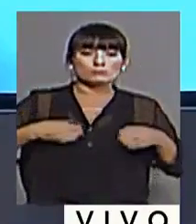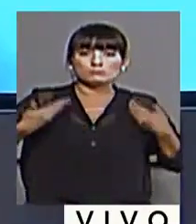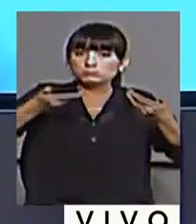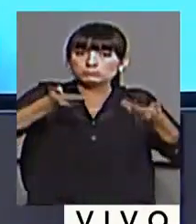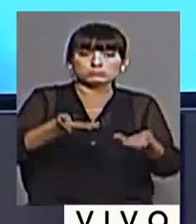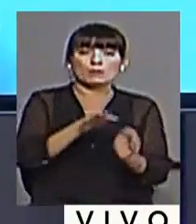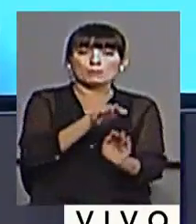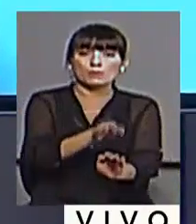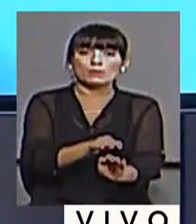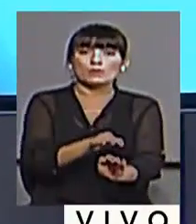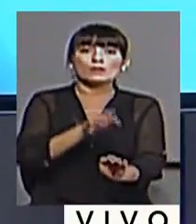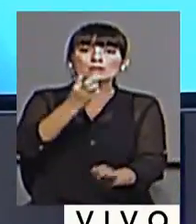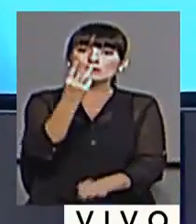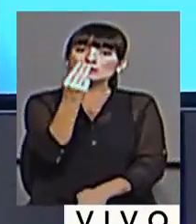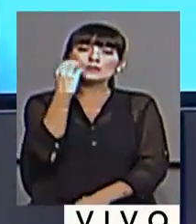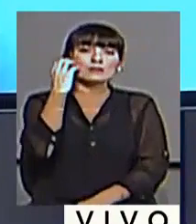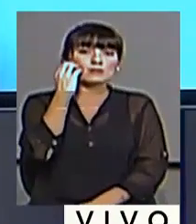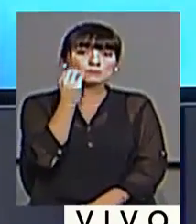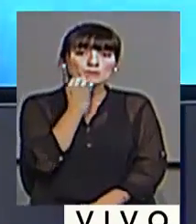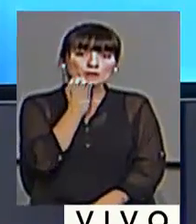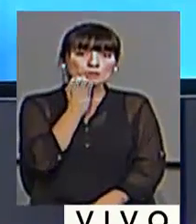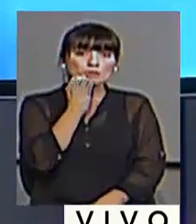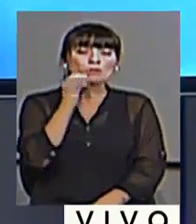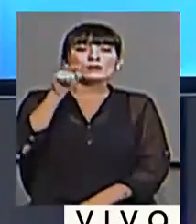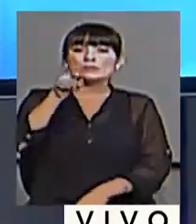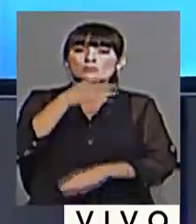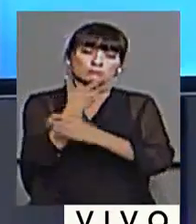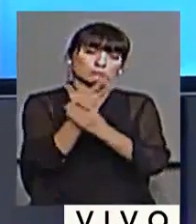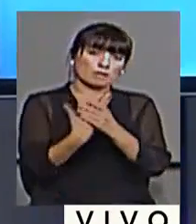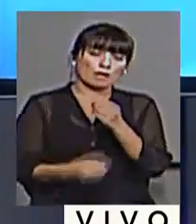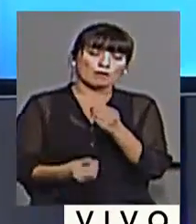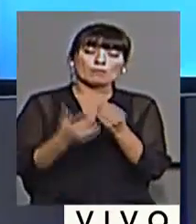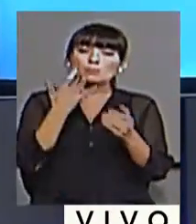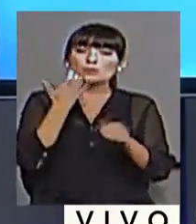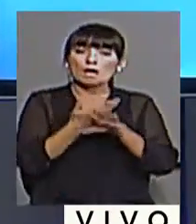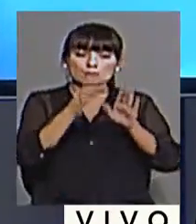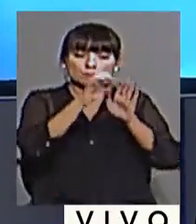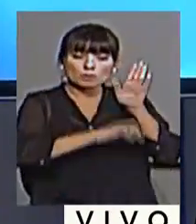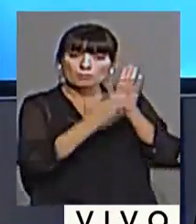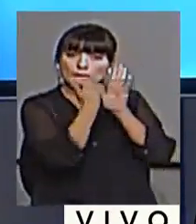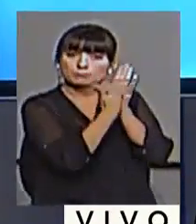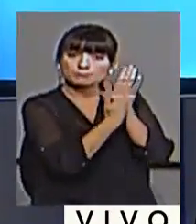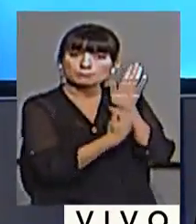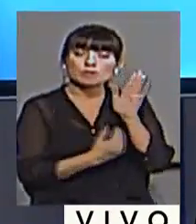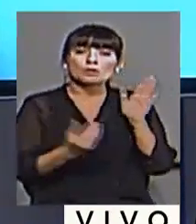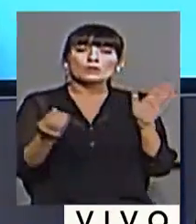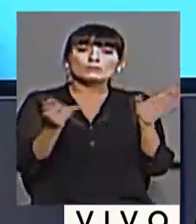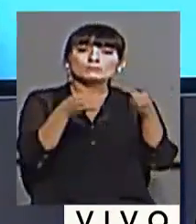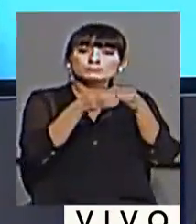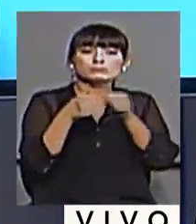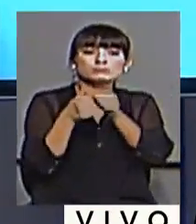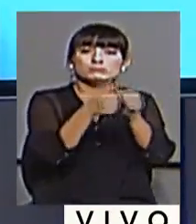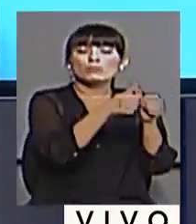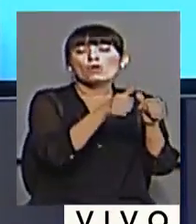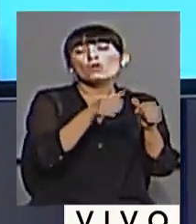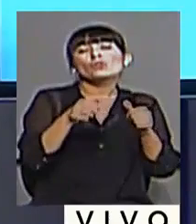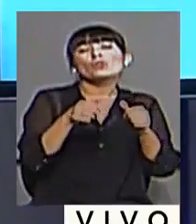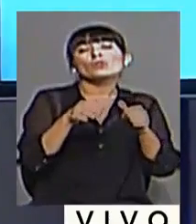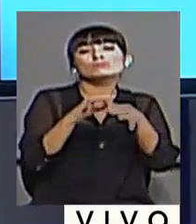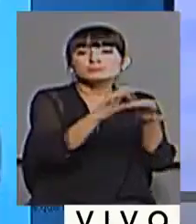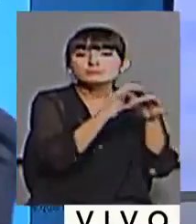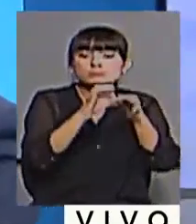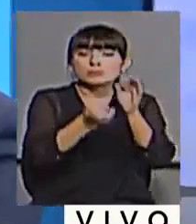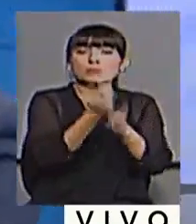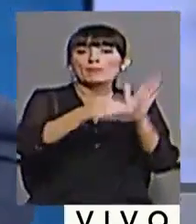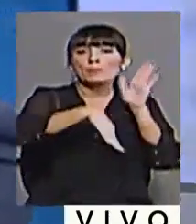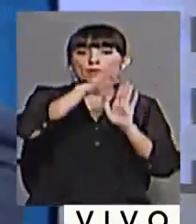va a finalizar porque va a estar completamente proclamado con la totalidad de los partidos de la Nueva Mayoría, excepto la Democracia Cristiana. Pero hay desafección